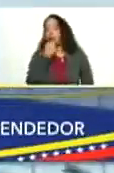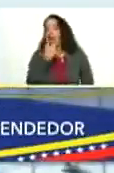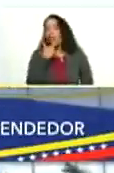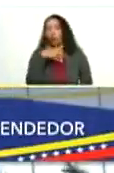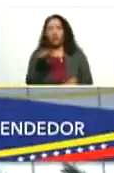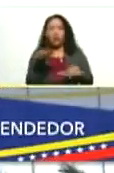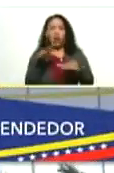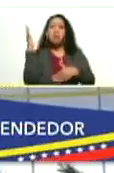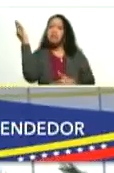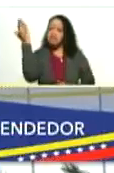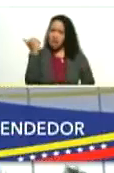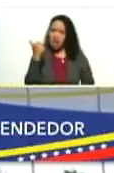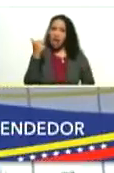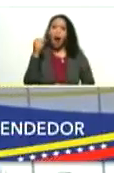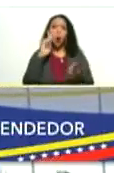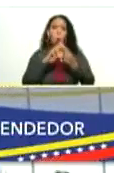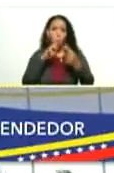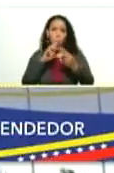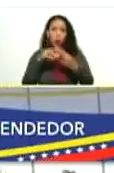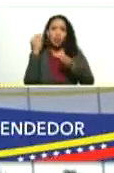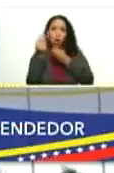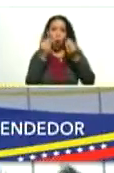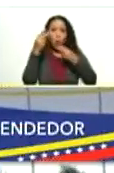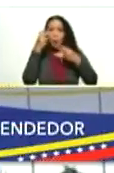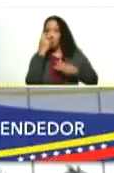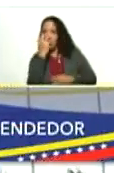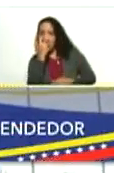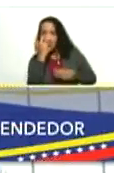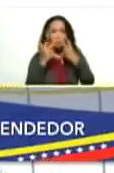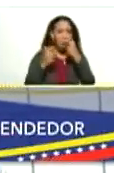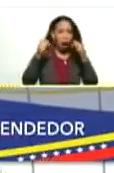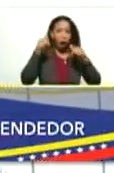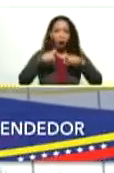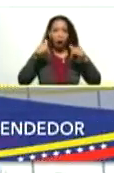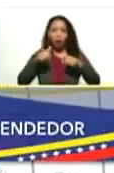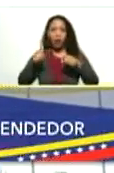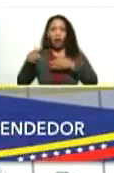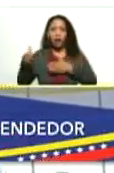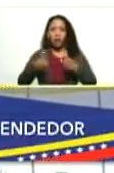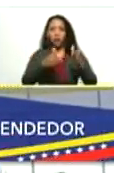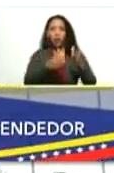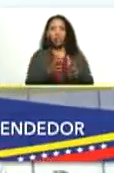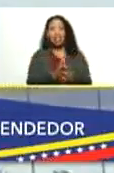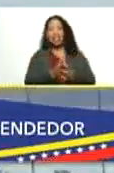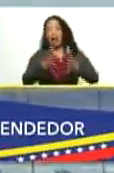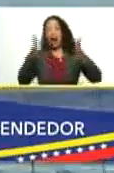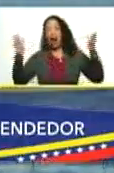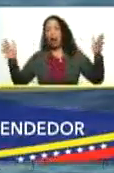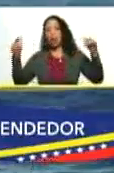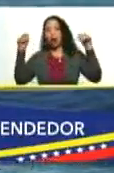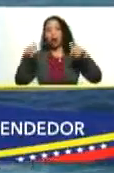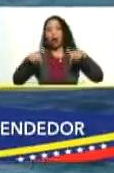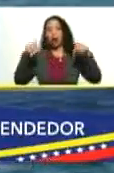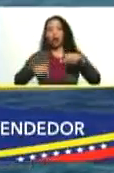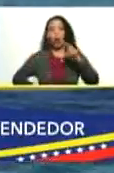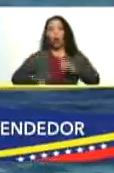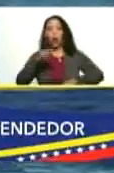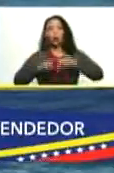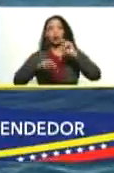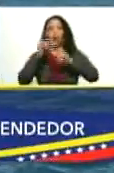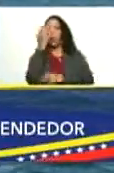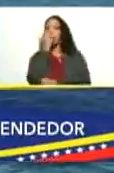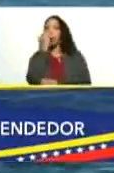Vengan a conocerlo pronto. Queda en este corredor de este malecón gigante que construyó García